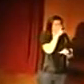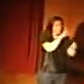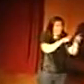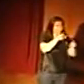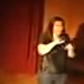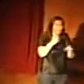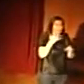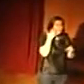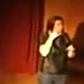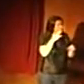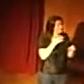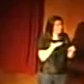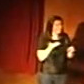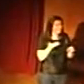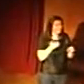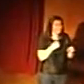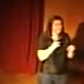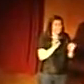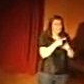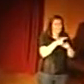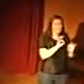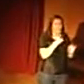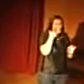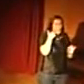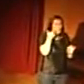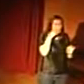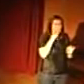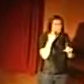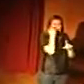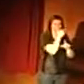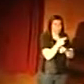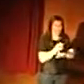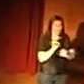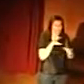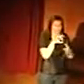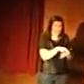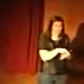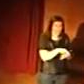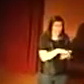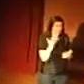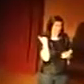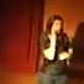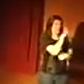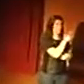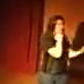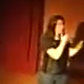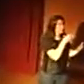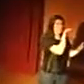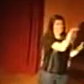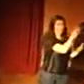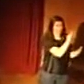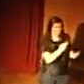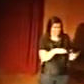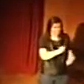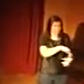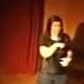pintoresco o sea el elemento del del costumbrismo pintoresco ya de alguna manera estos artistas extranjeros que vienen a a España